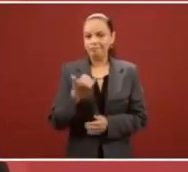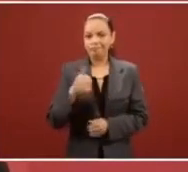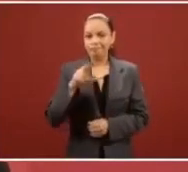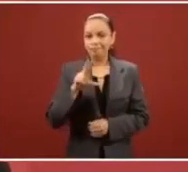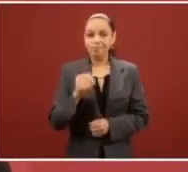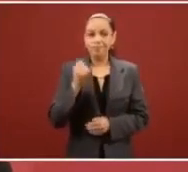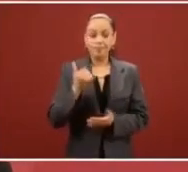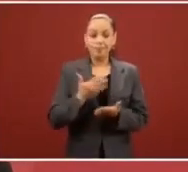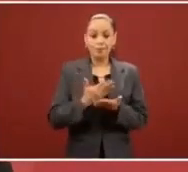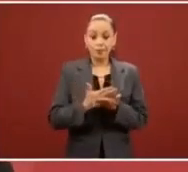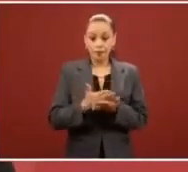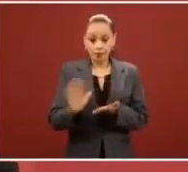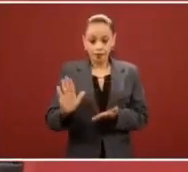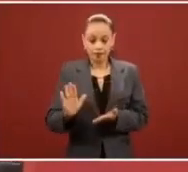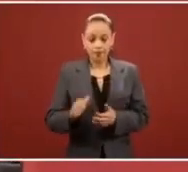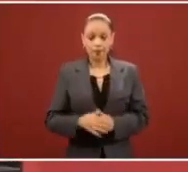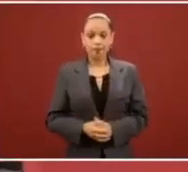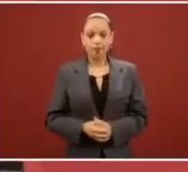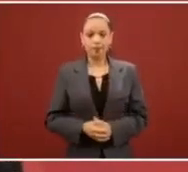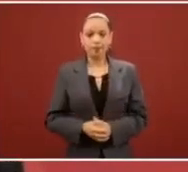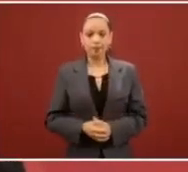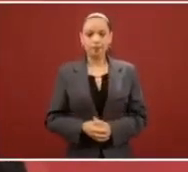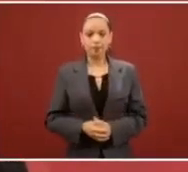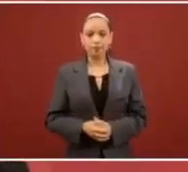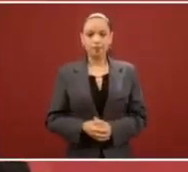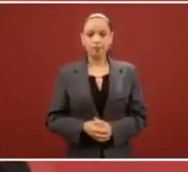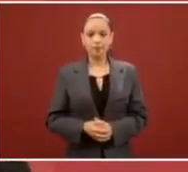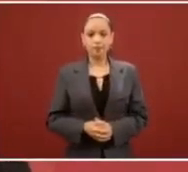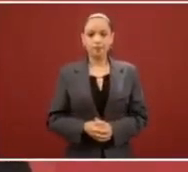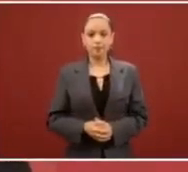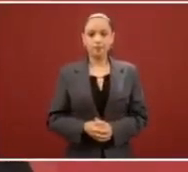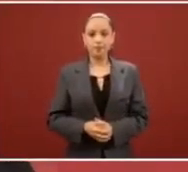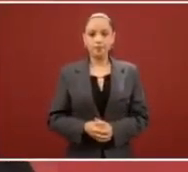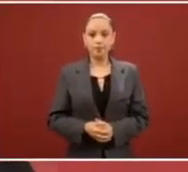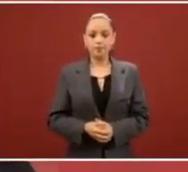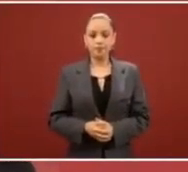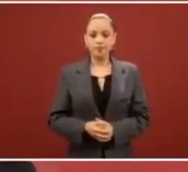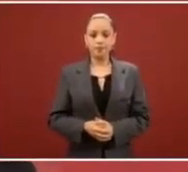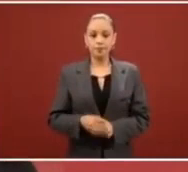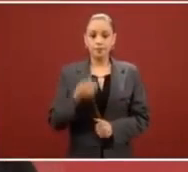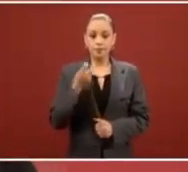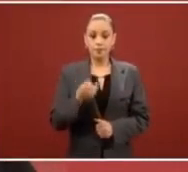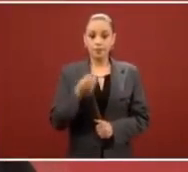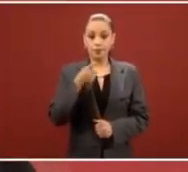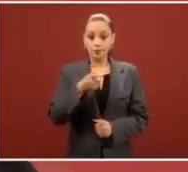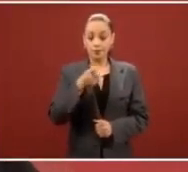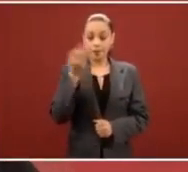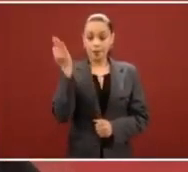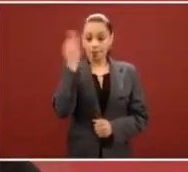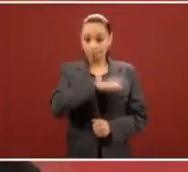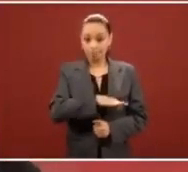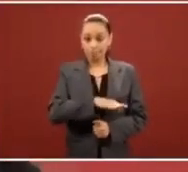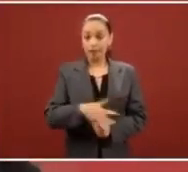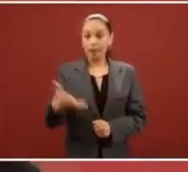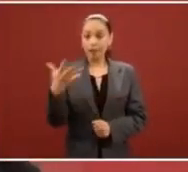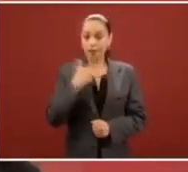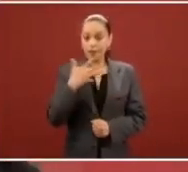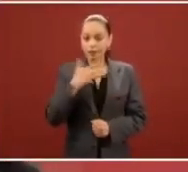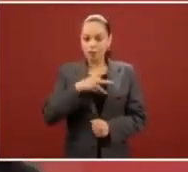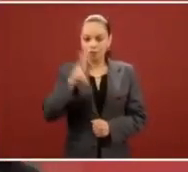Además, si es un fraude y tenemos todas las pruebas,